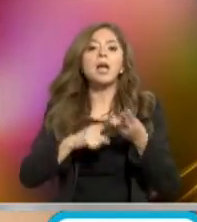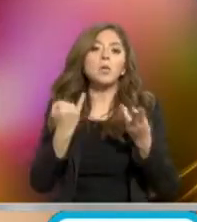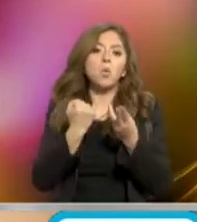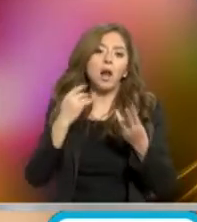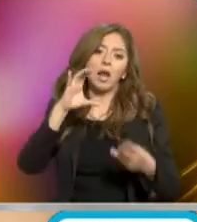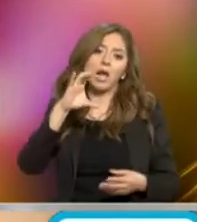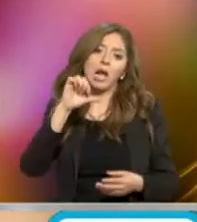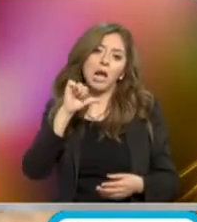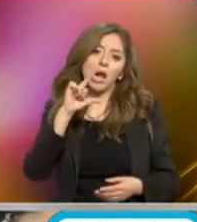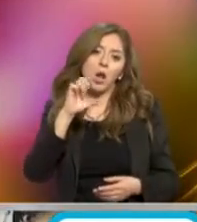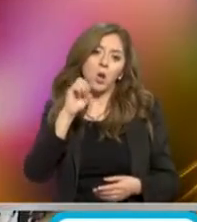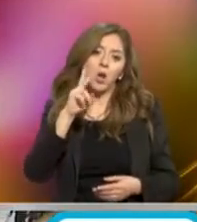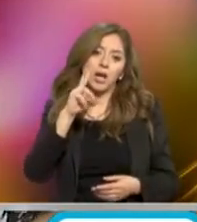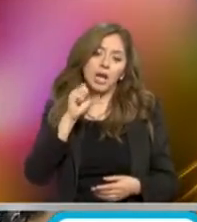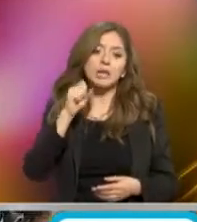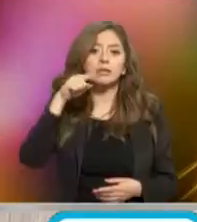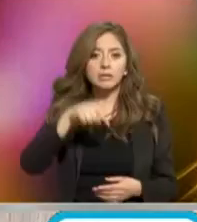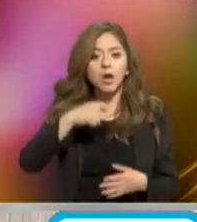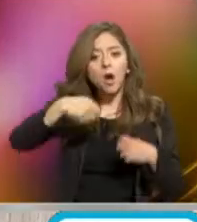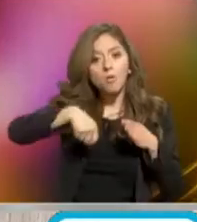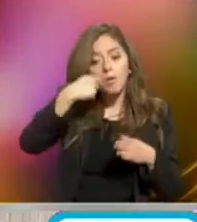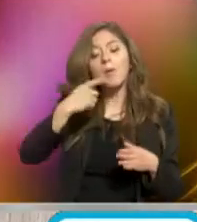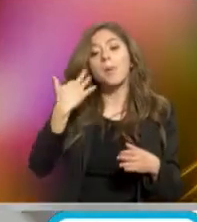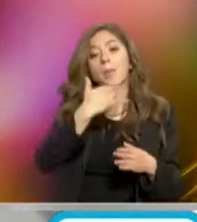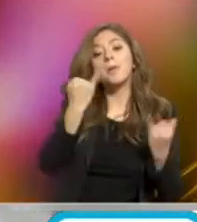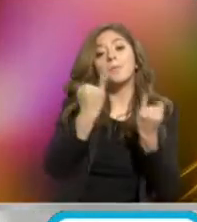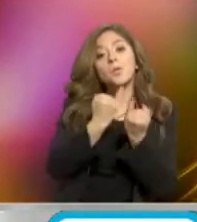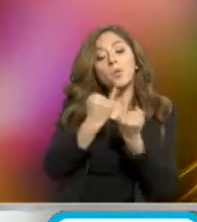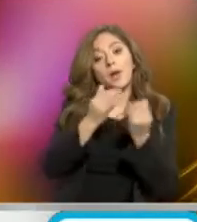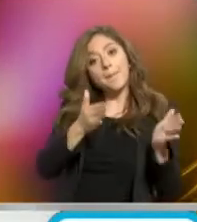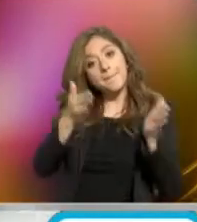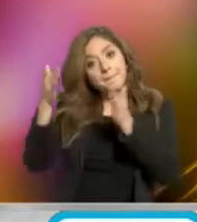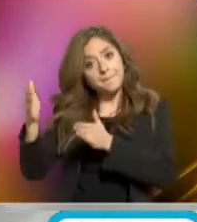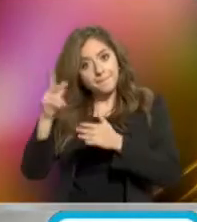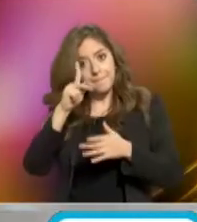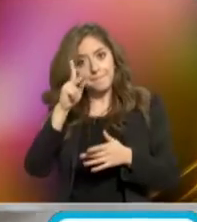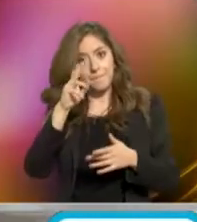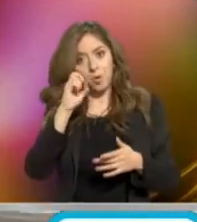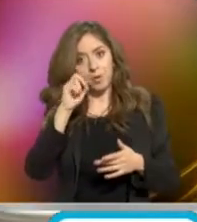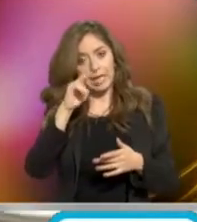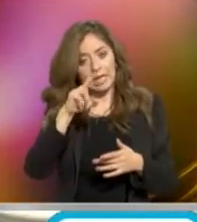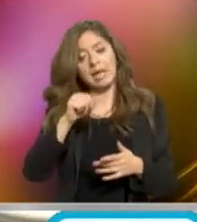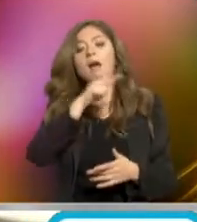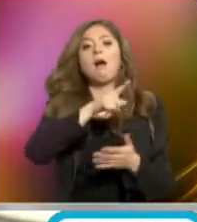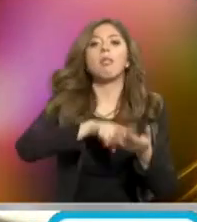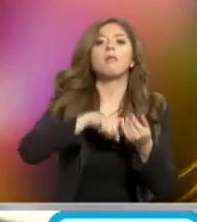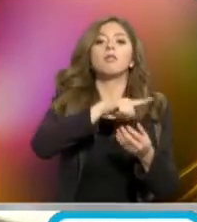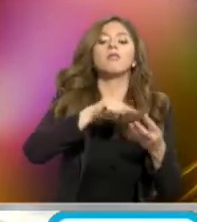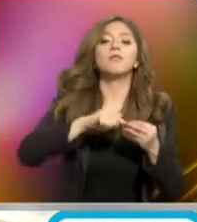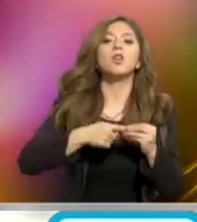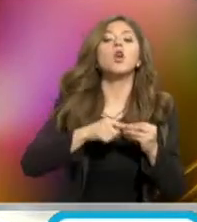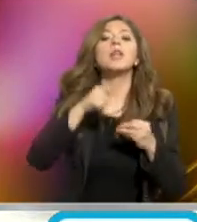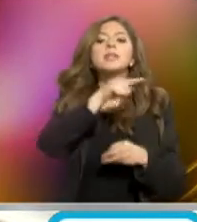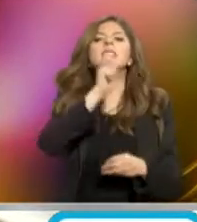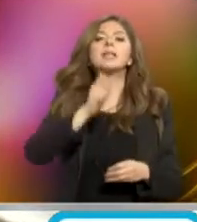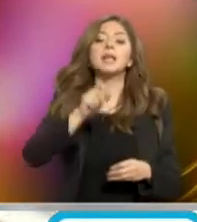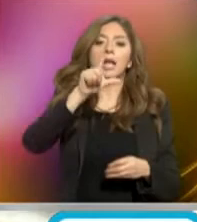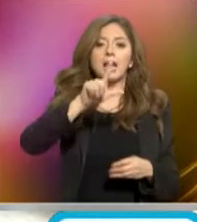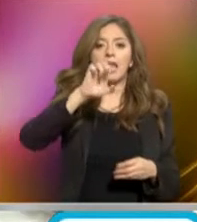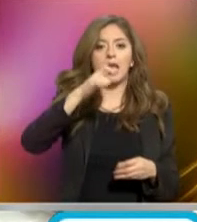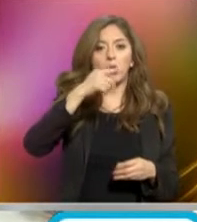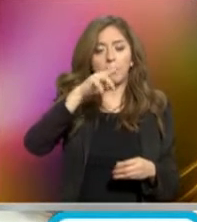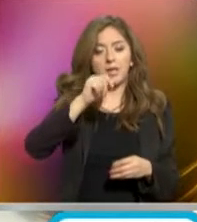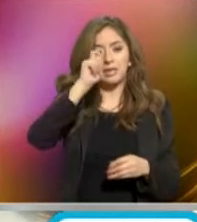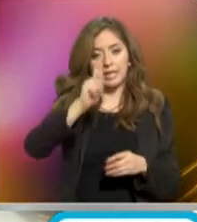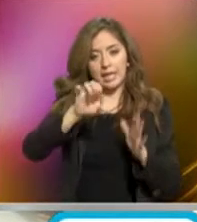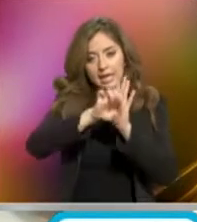calorías, entonces es un alimento muy rico. Y la proteína también está en los frijoles. Sí. Claro. Recordemos que las leguminosas nos Sí. aportan por cada media